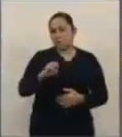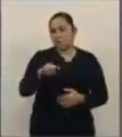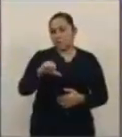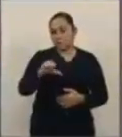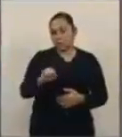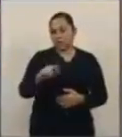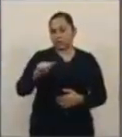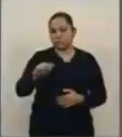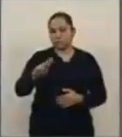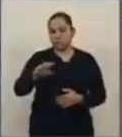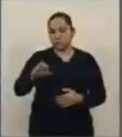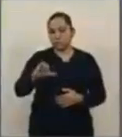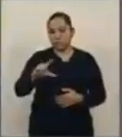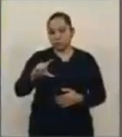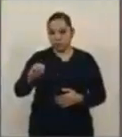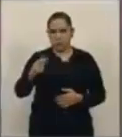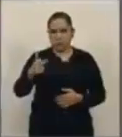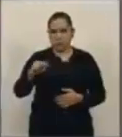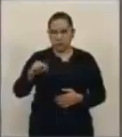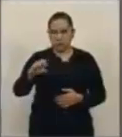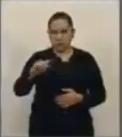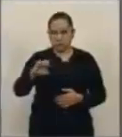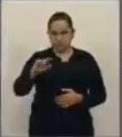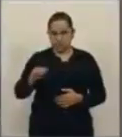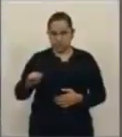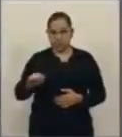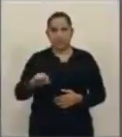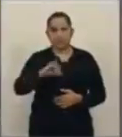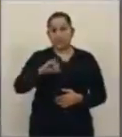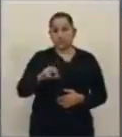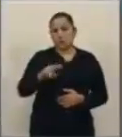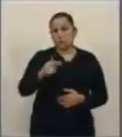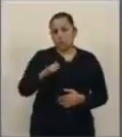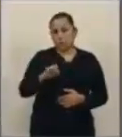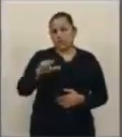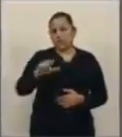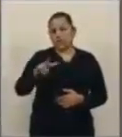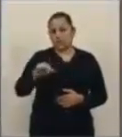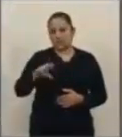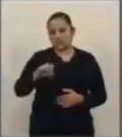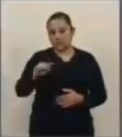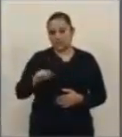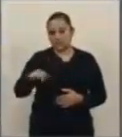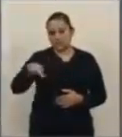Jonás Trujillo González, Jorge Álvarez Nava,